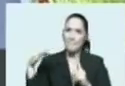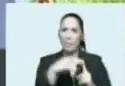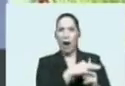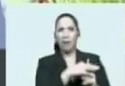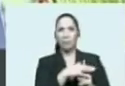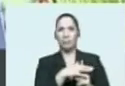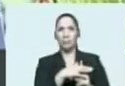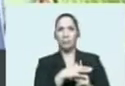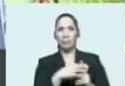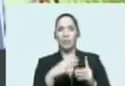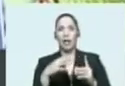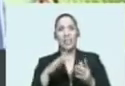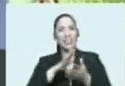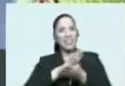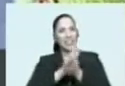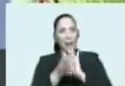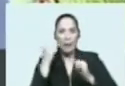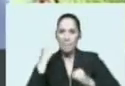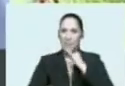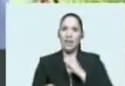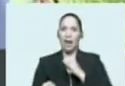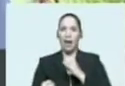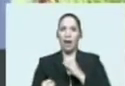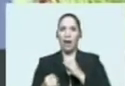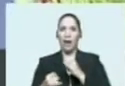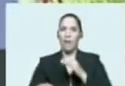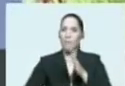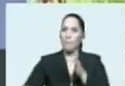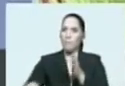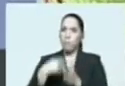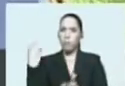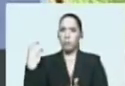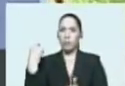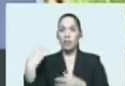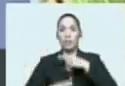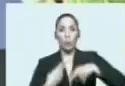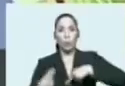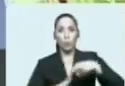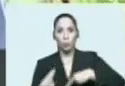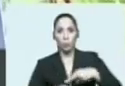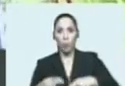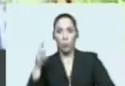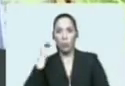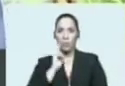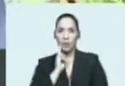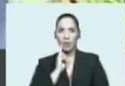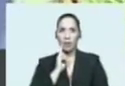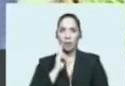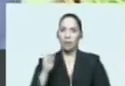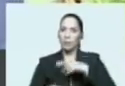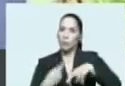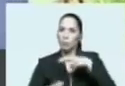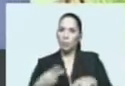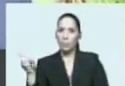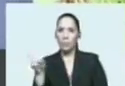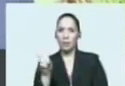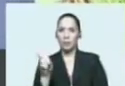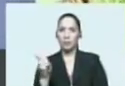ataques para terminar de borrar de la faz de la tierra a la revolución bolivariana a la revolución venezolana